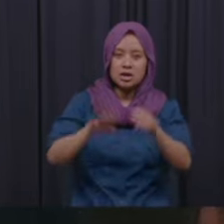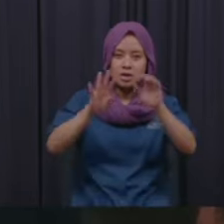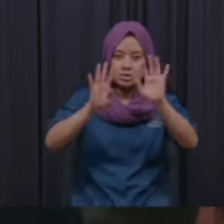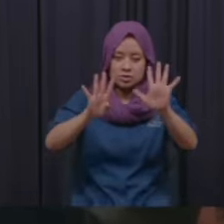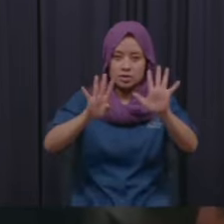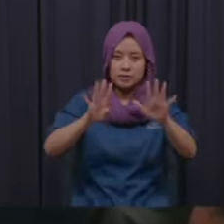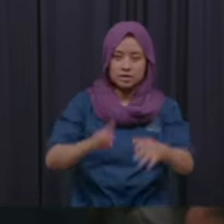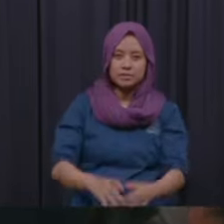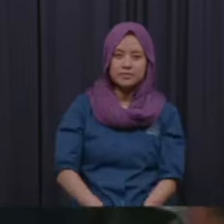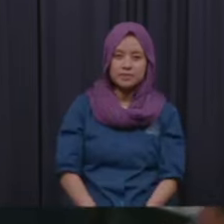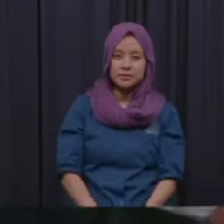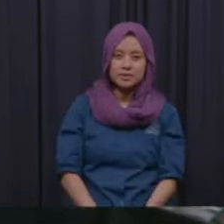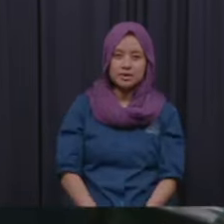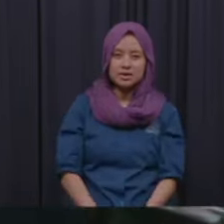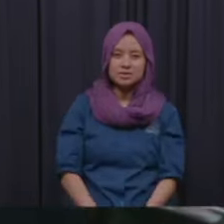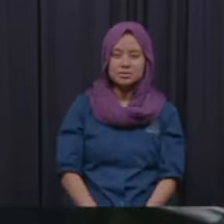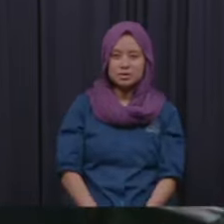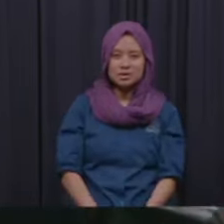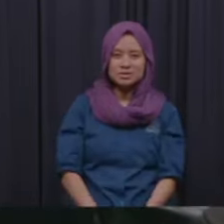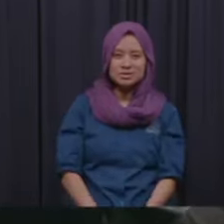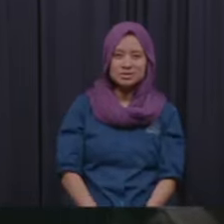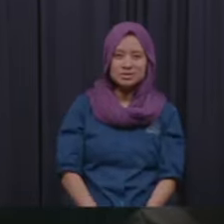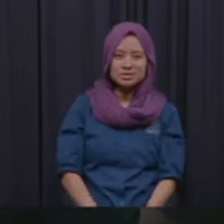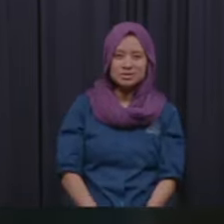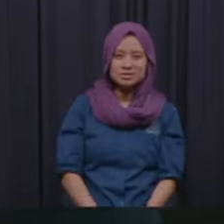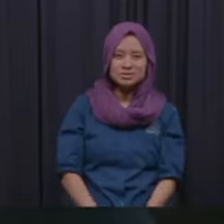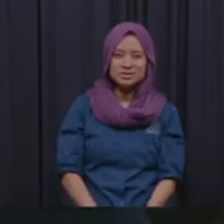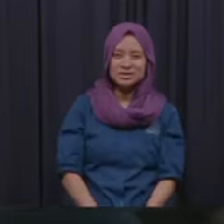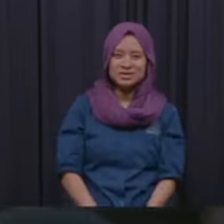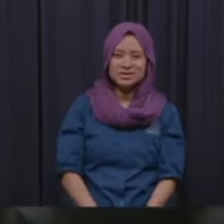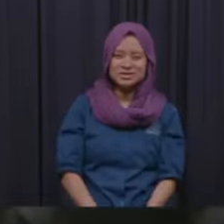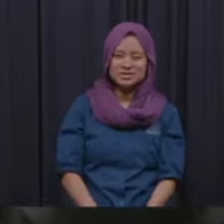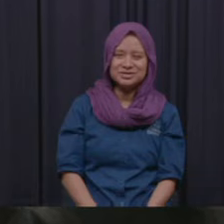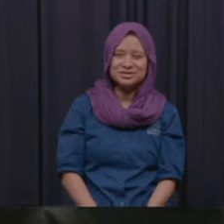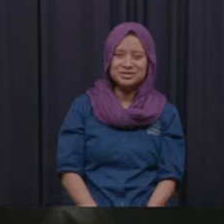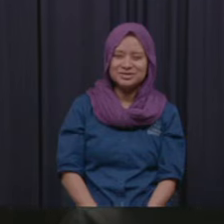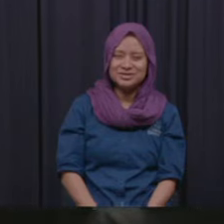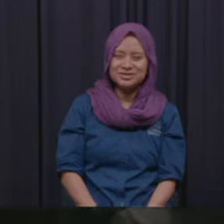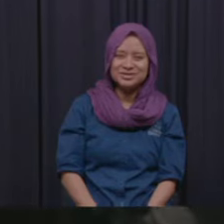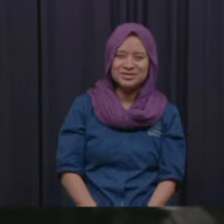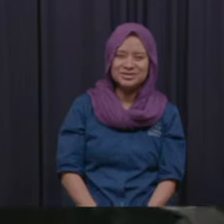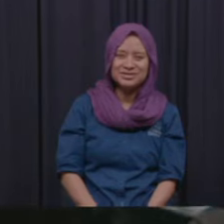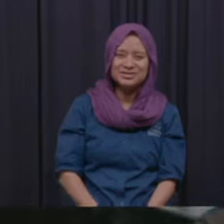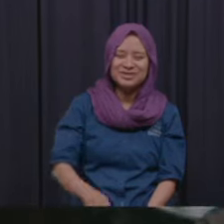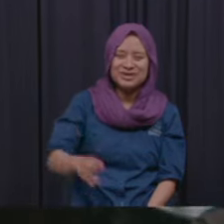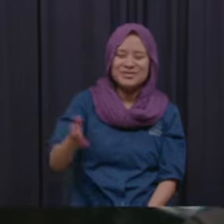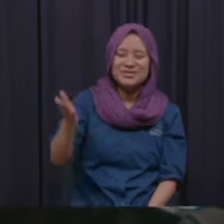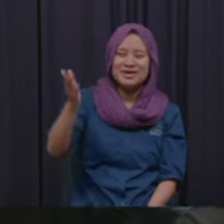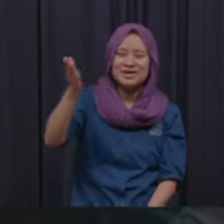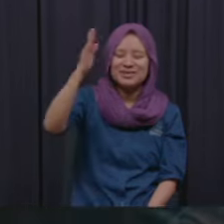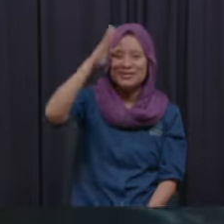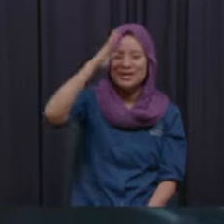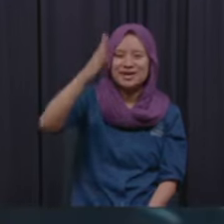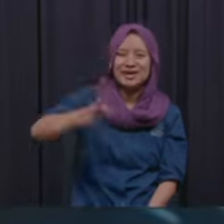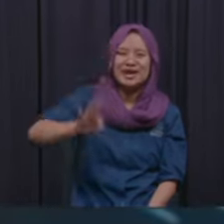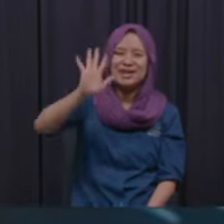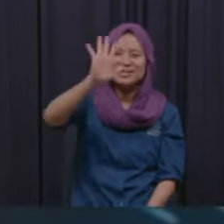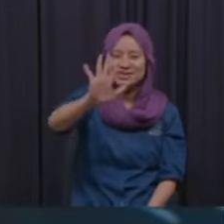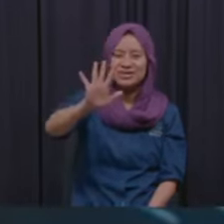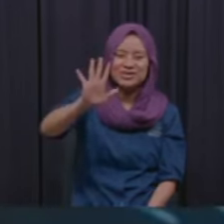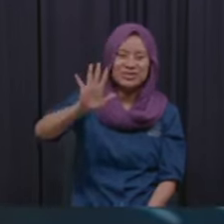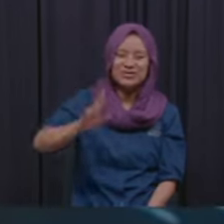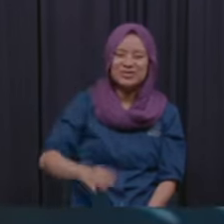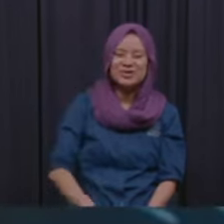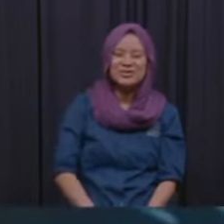Es un equipamiento general y en la tarde vamos a iniciar a las 5 de la tarde en